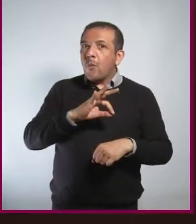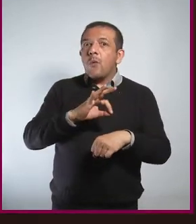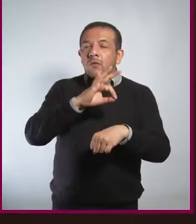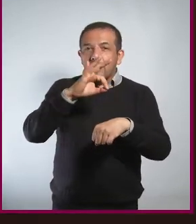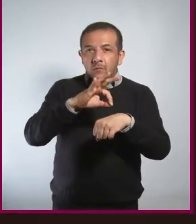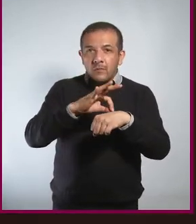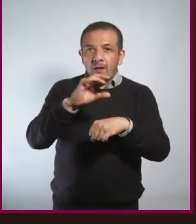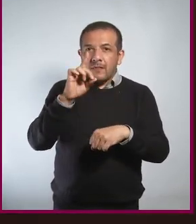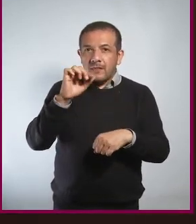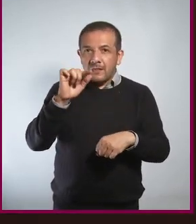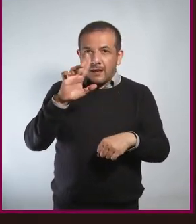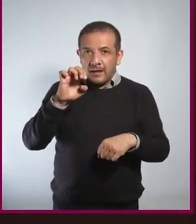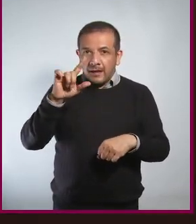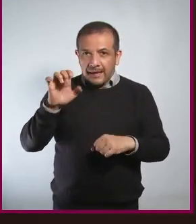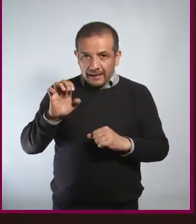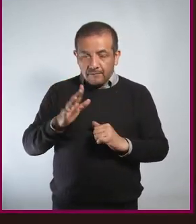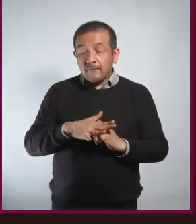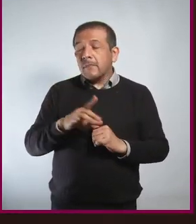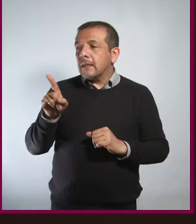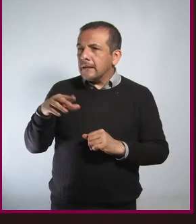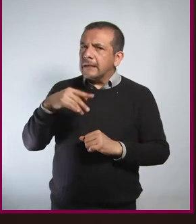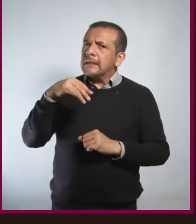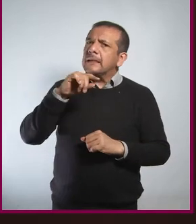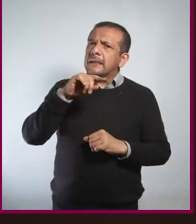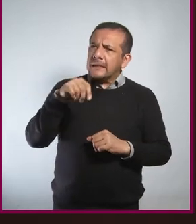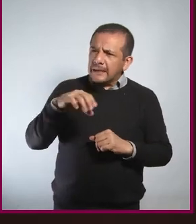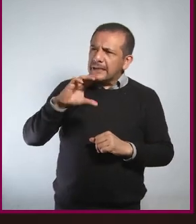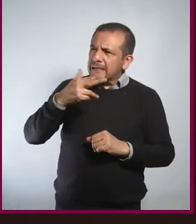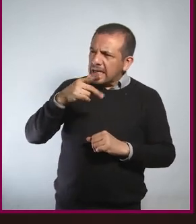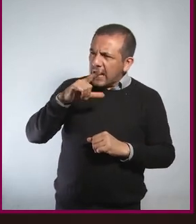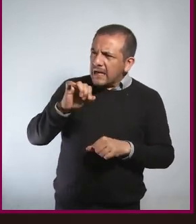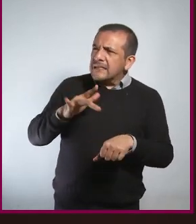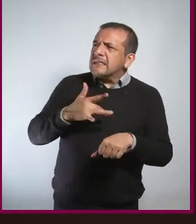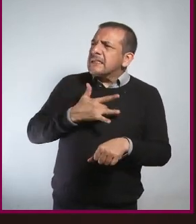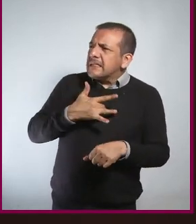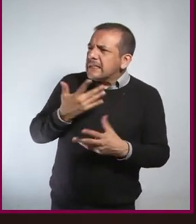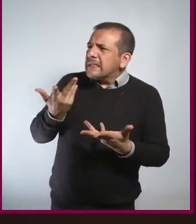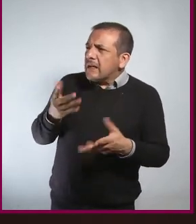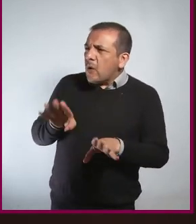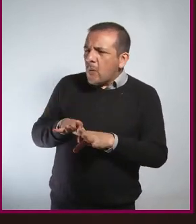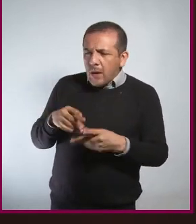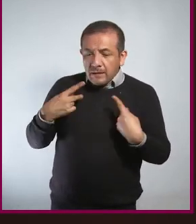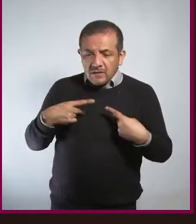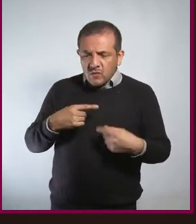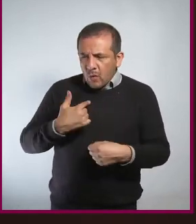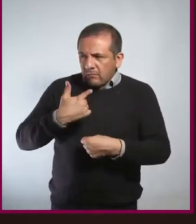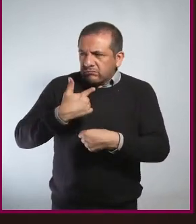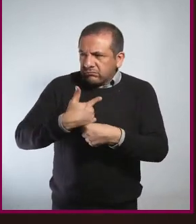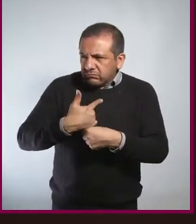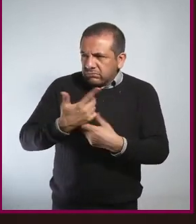dengue. Doctor, en el caso de la enfermedad de Chagas, ¿cuáles son los síntomas? ¿Cómo puede saber una persona si tiene la